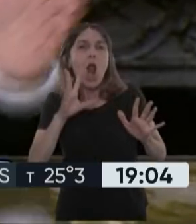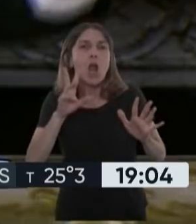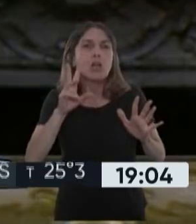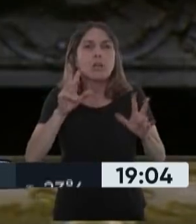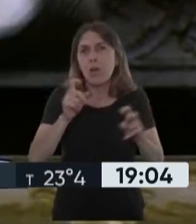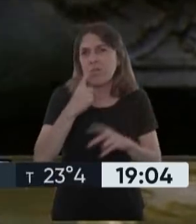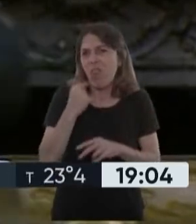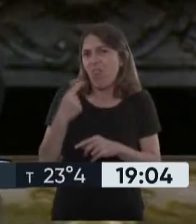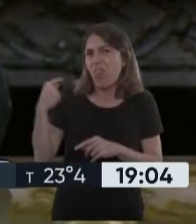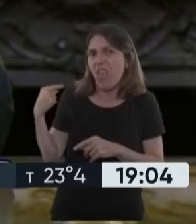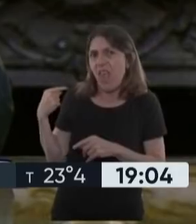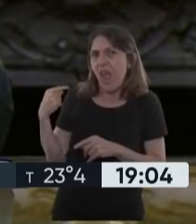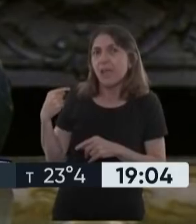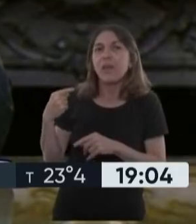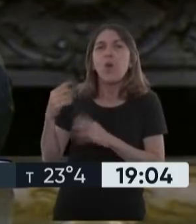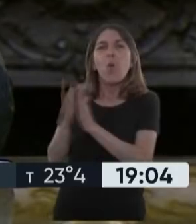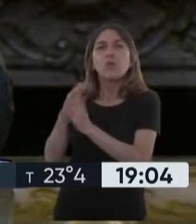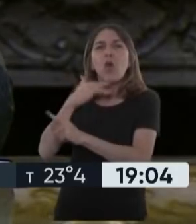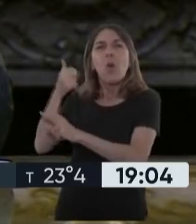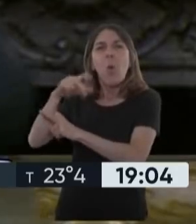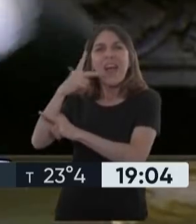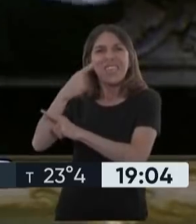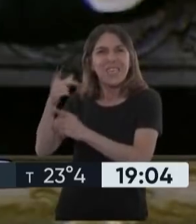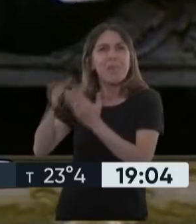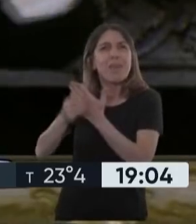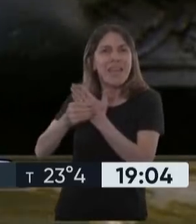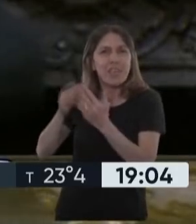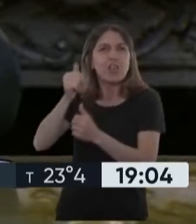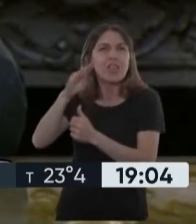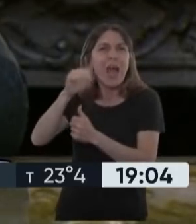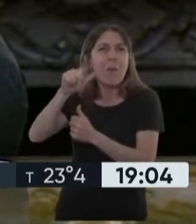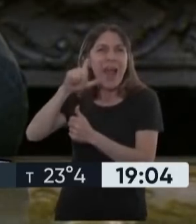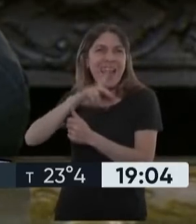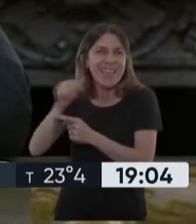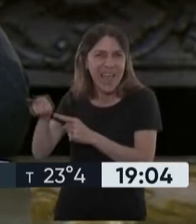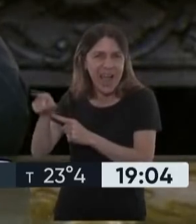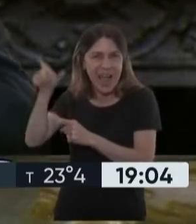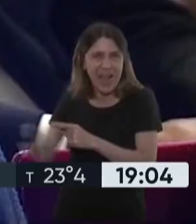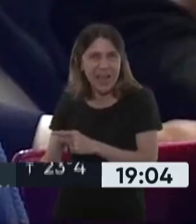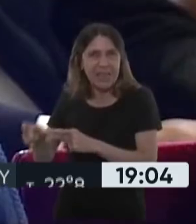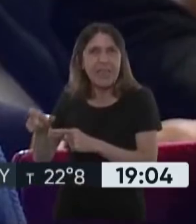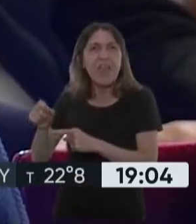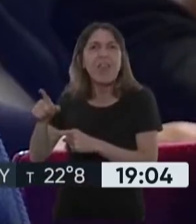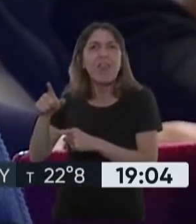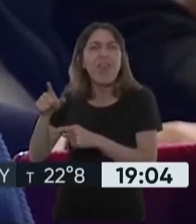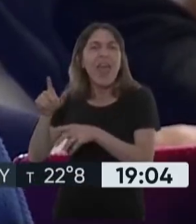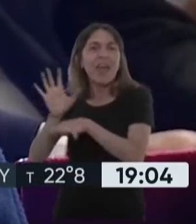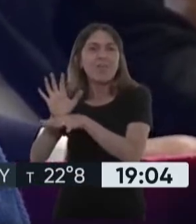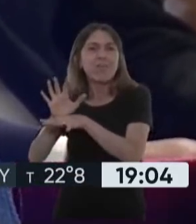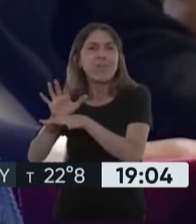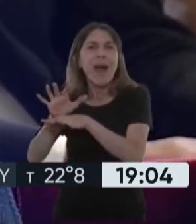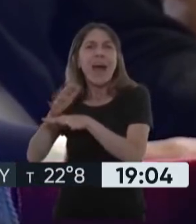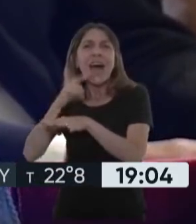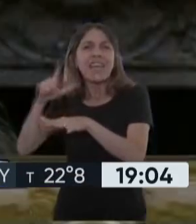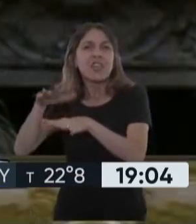atrás, con Juanchi, el ministro Zabaleta el ministro de Acción Social,